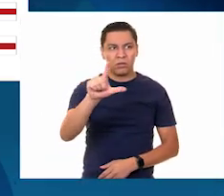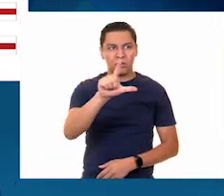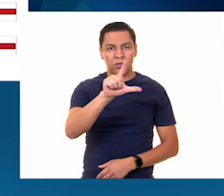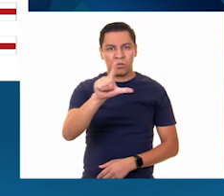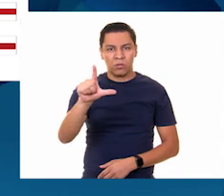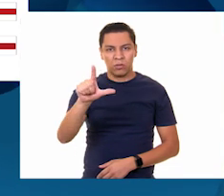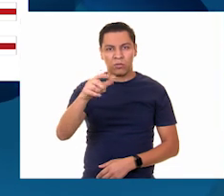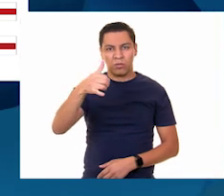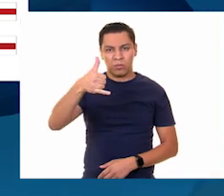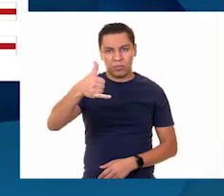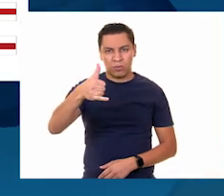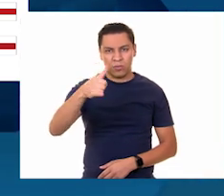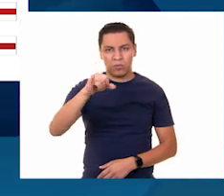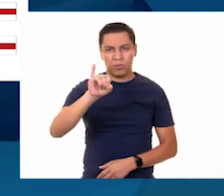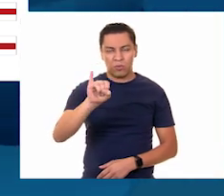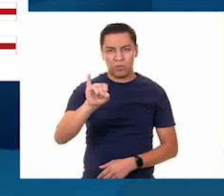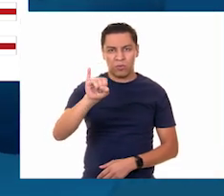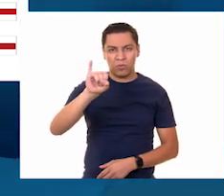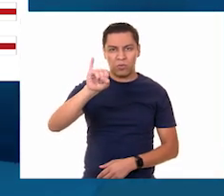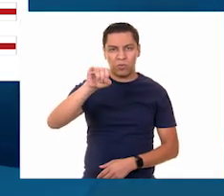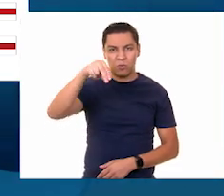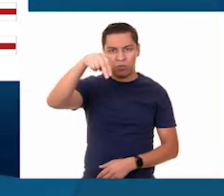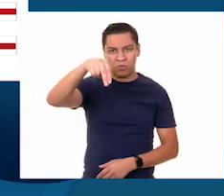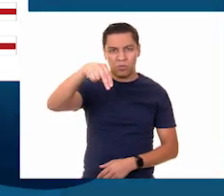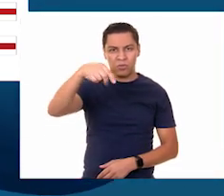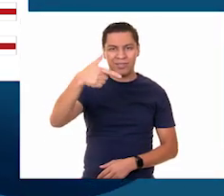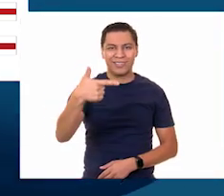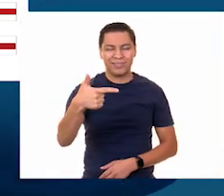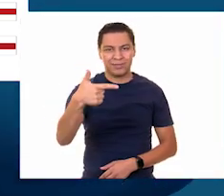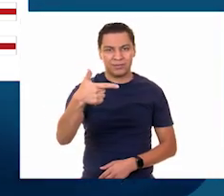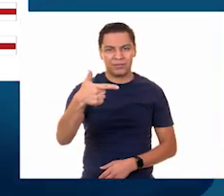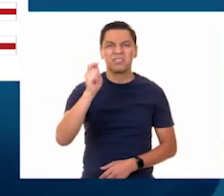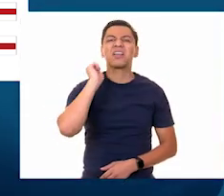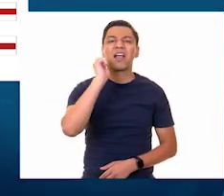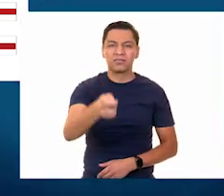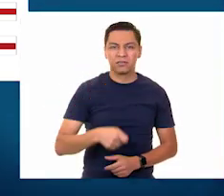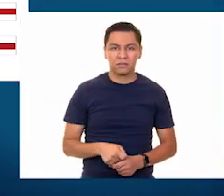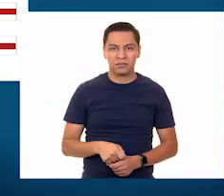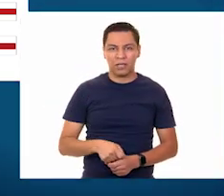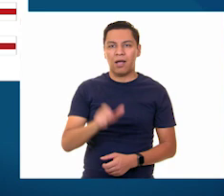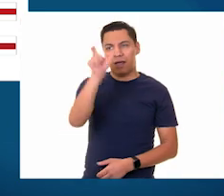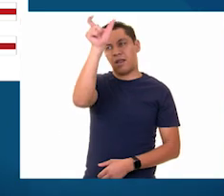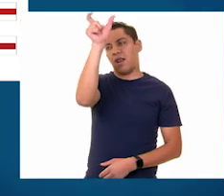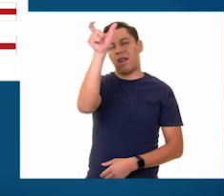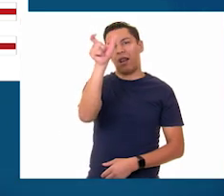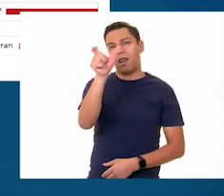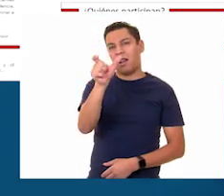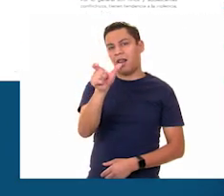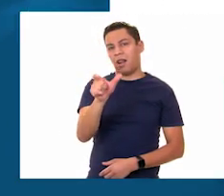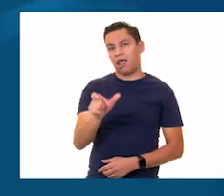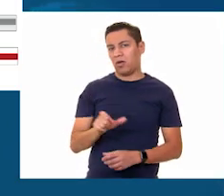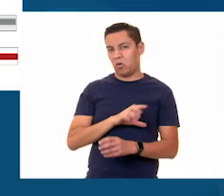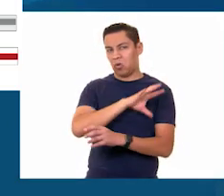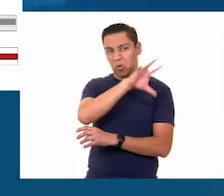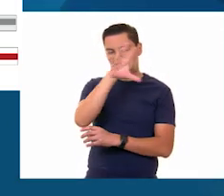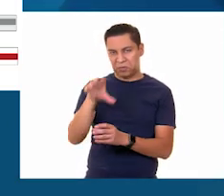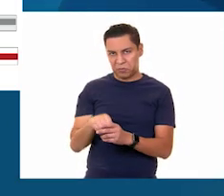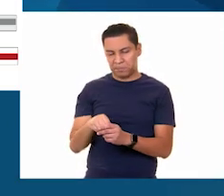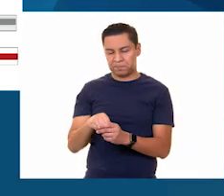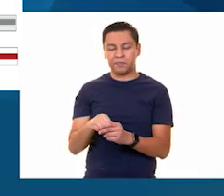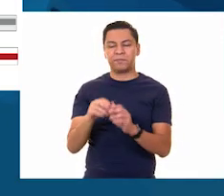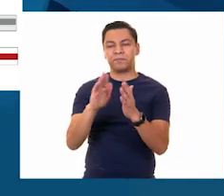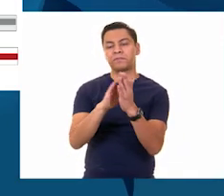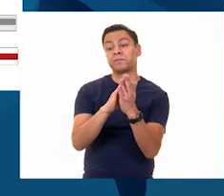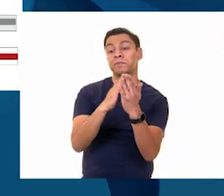un proceso que tiene etapas, causas y actores. En esta diapositiva se presenta la tercera